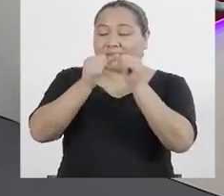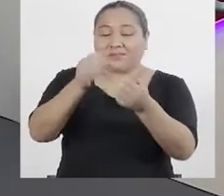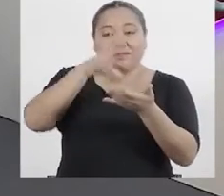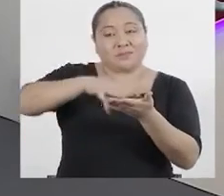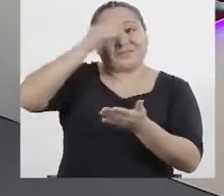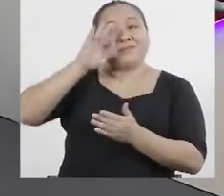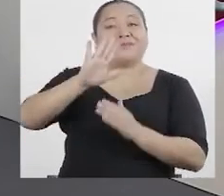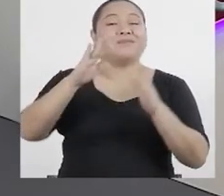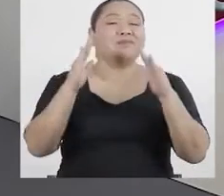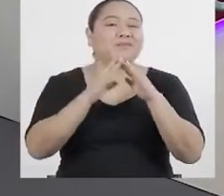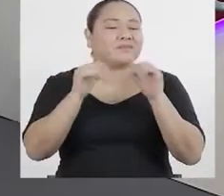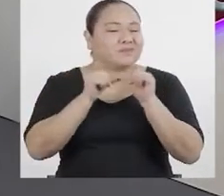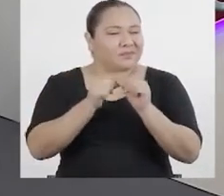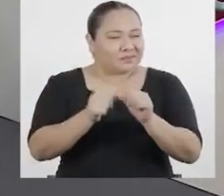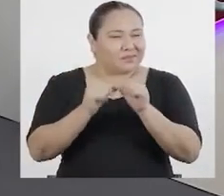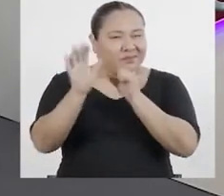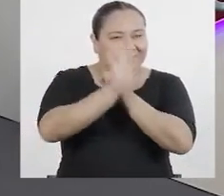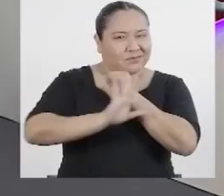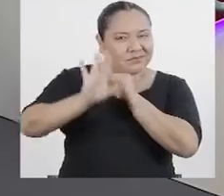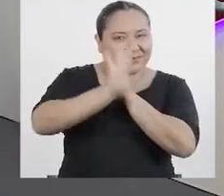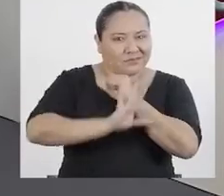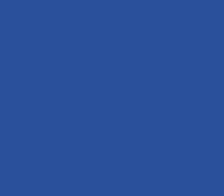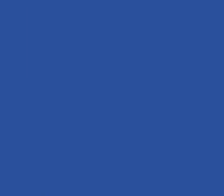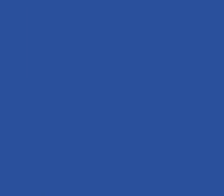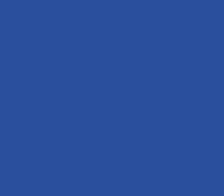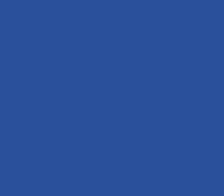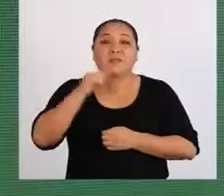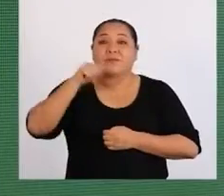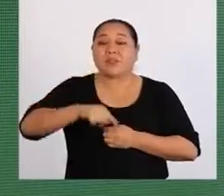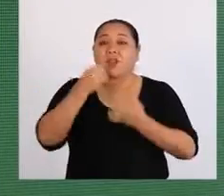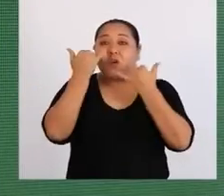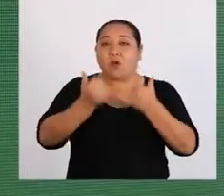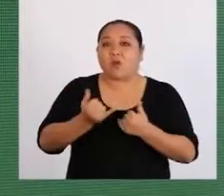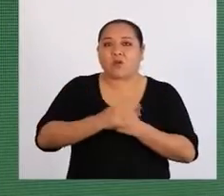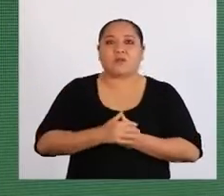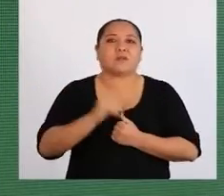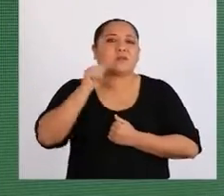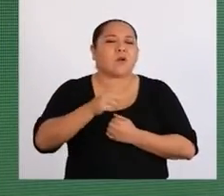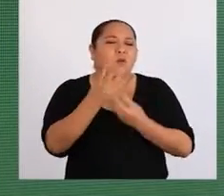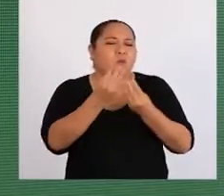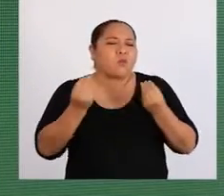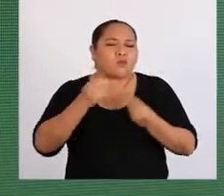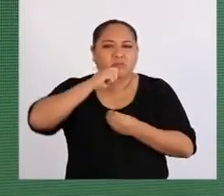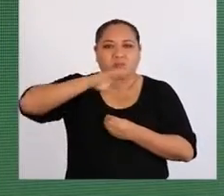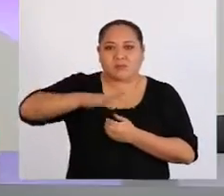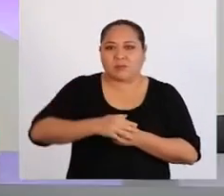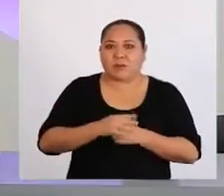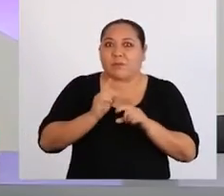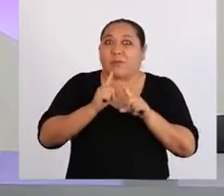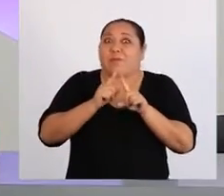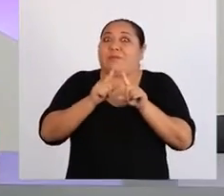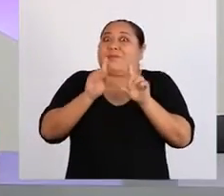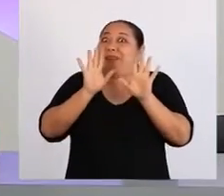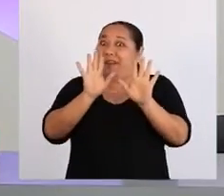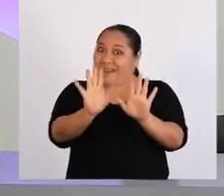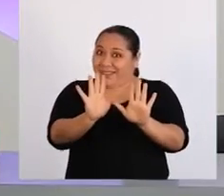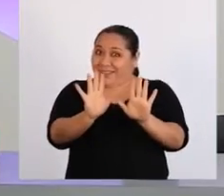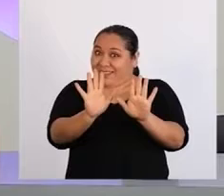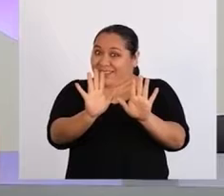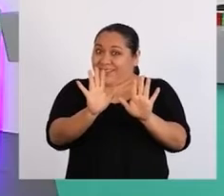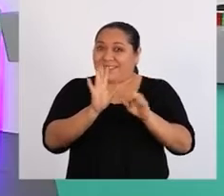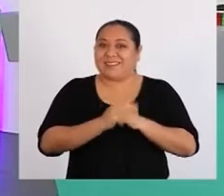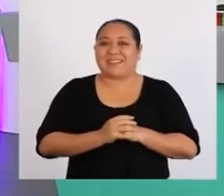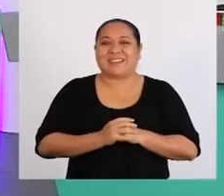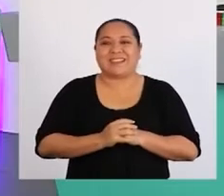seguir aprendiendo desde casa de manera segura y divertida. El día de hoy tenemos mucho que decirles. Pero